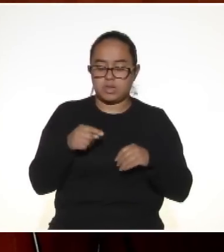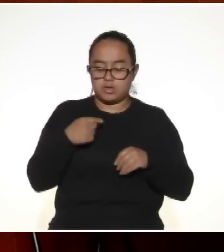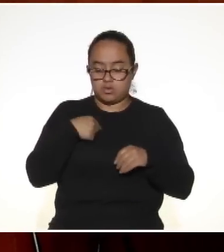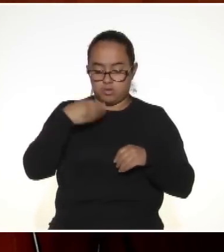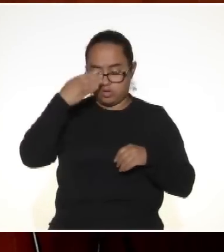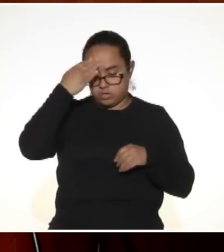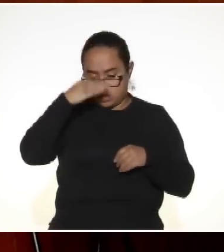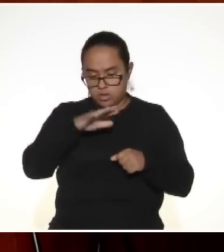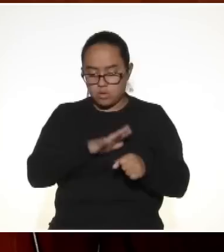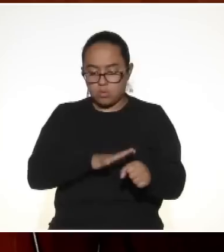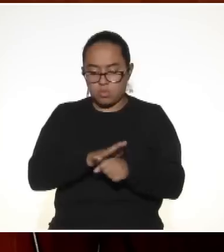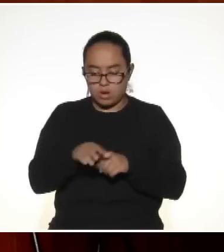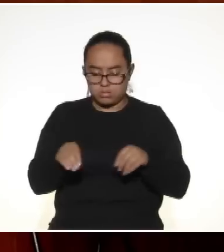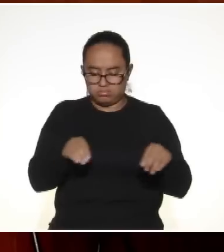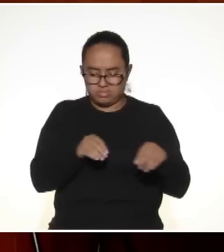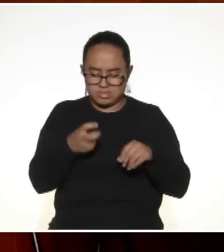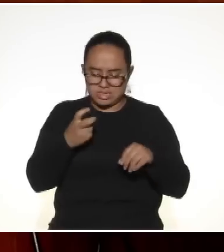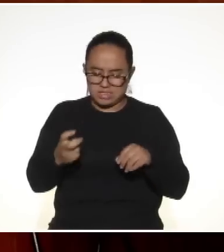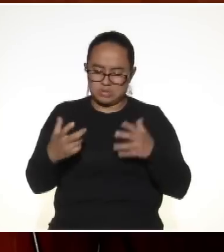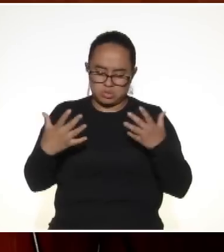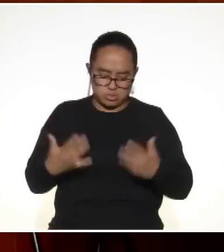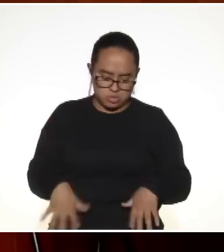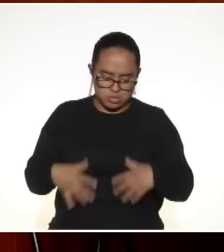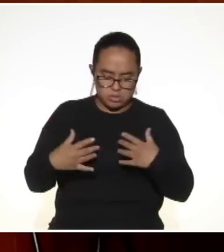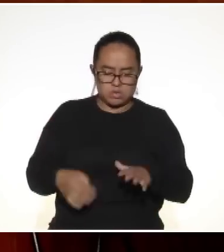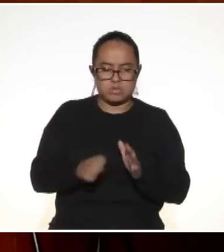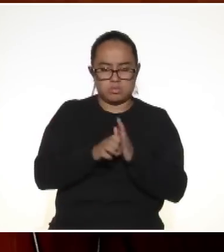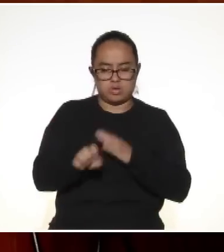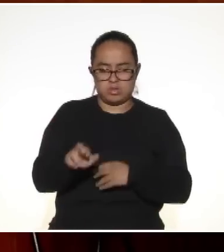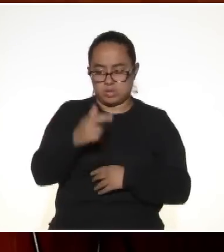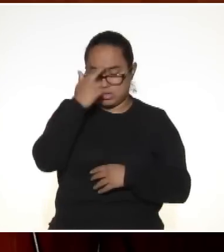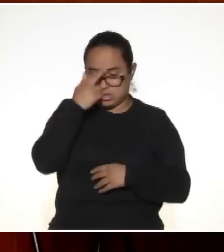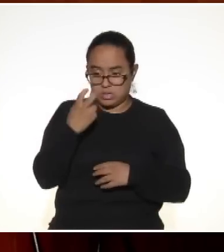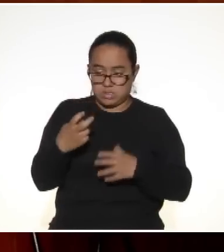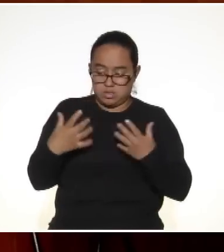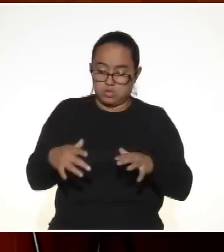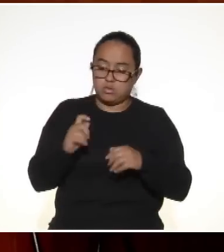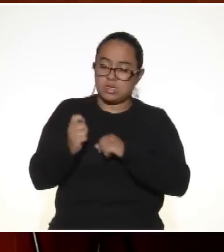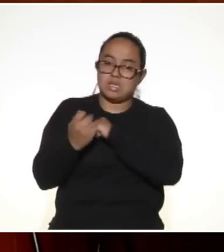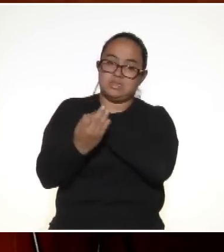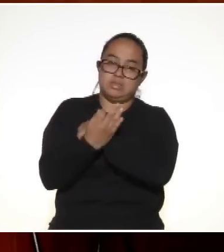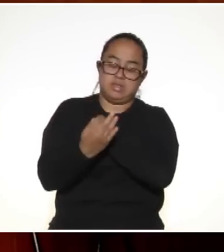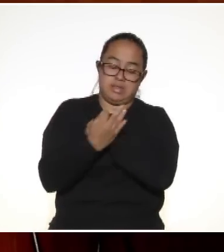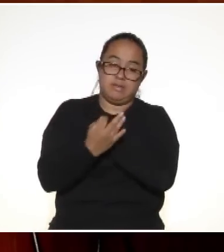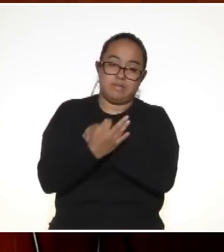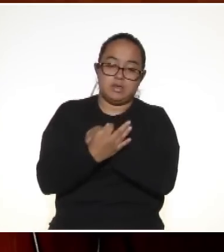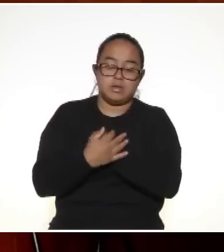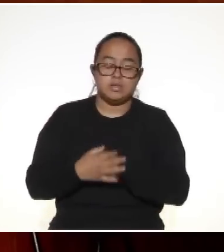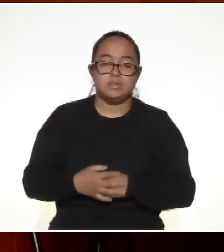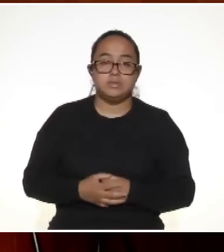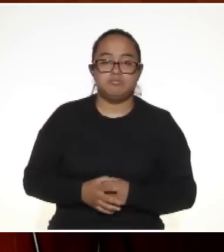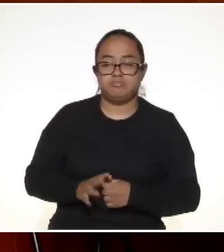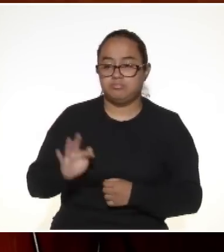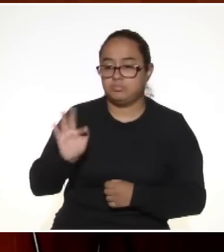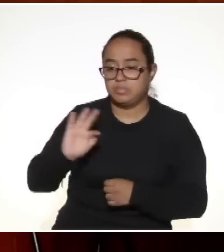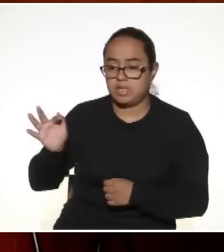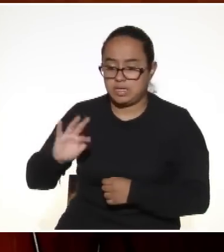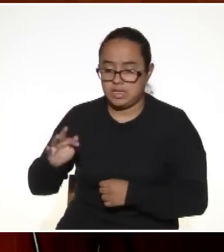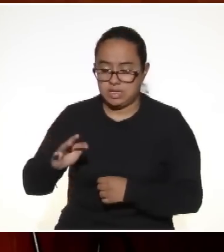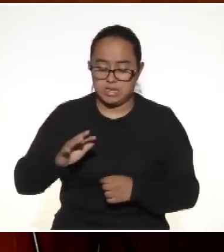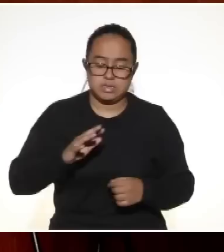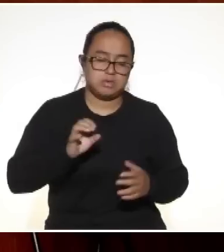qué movimientos le generan dolor. Recordando que el dolor es un mecanismo de defensa, ¿eh? Entonces, si fuera toda la